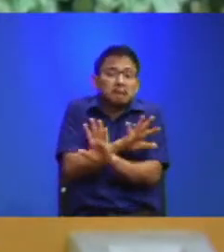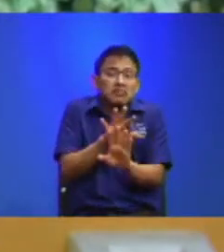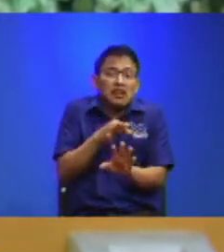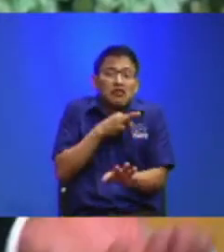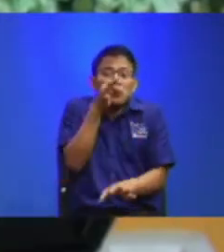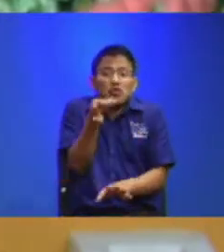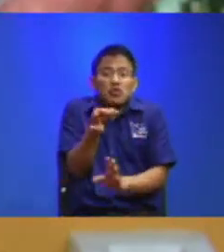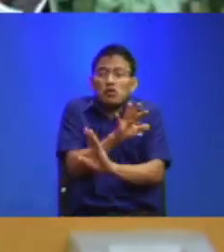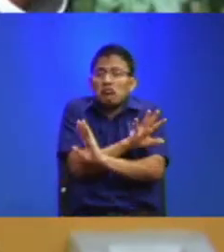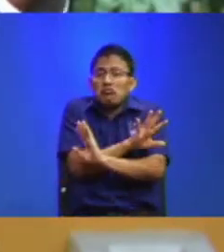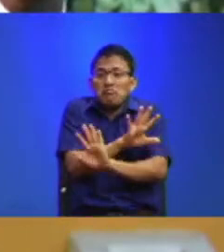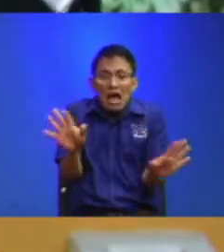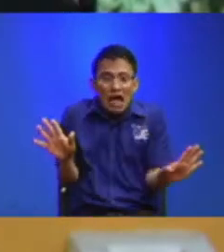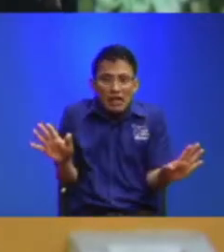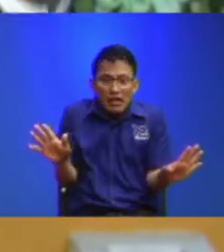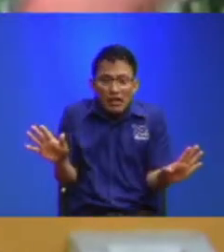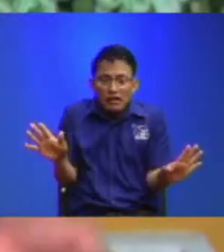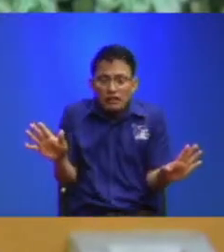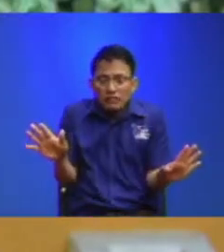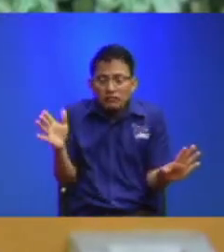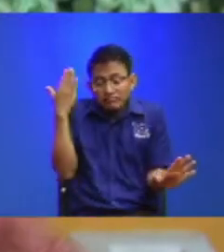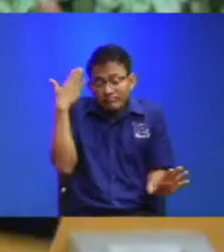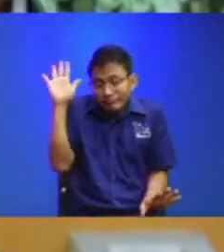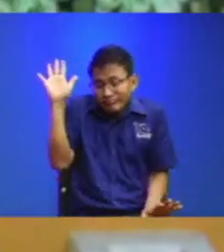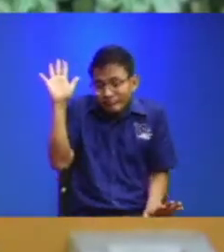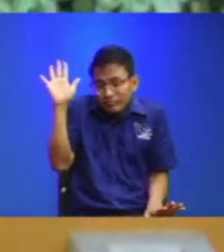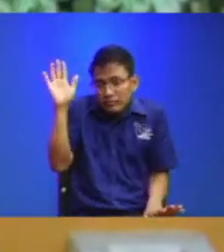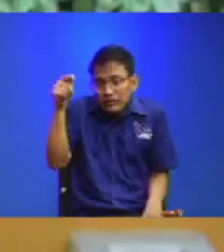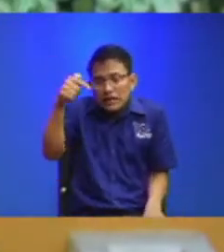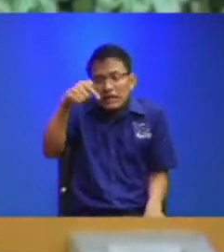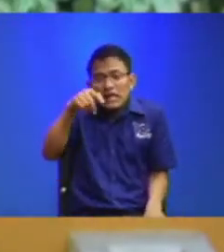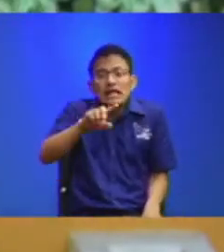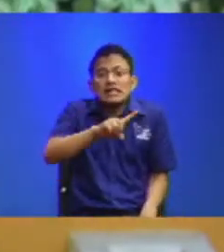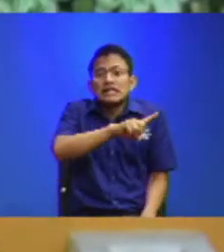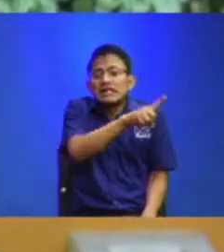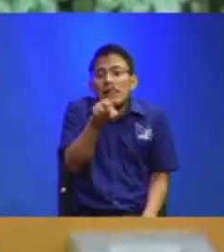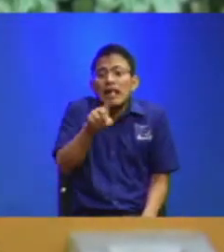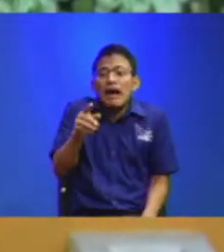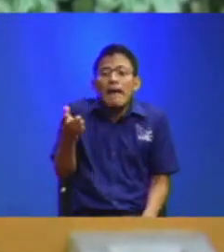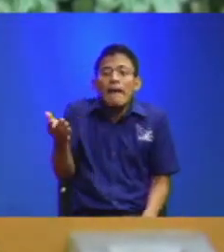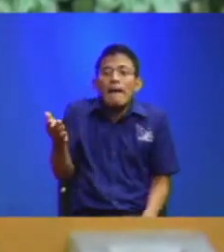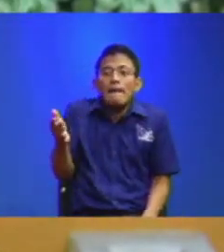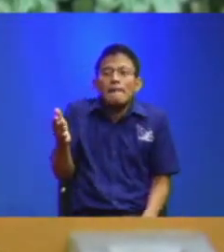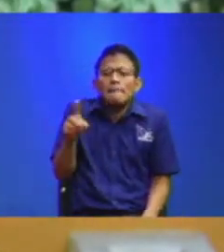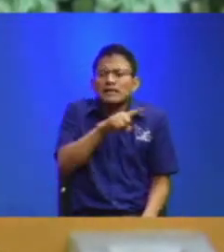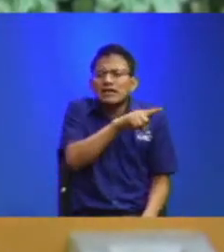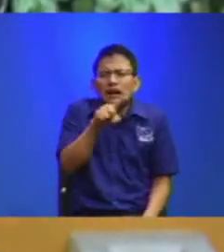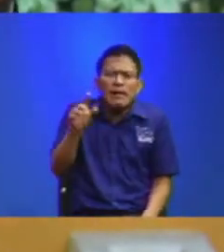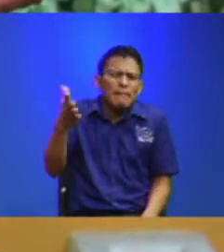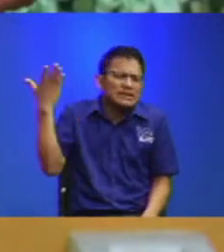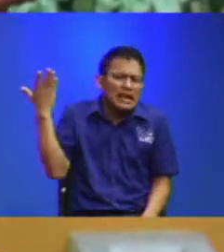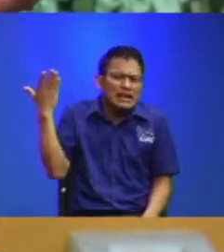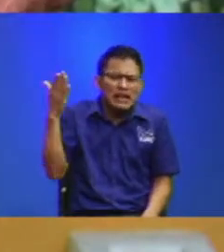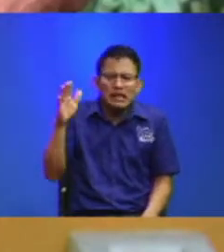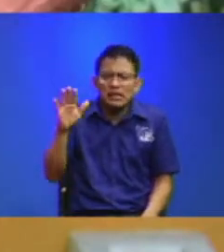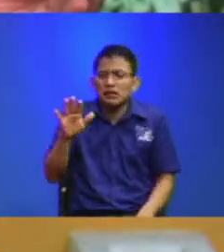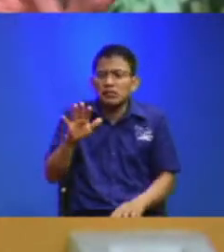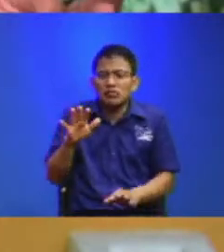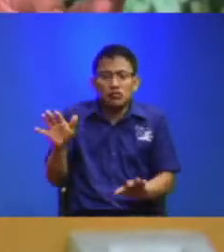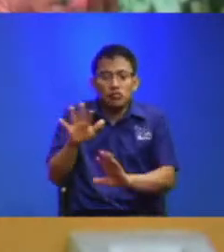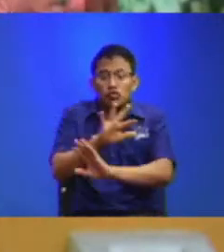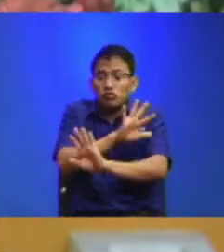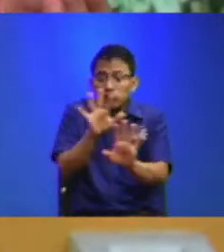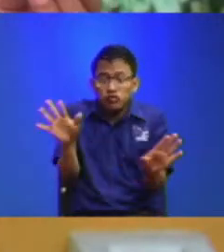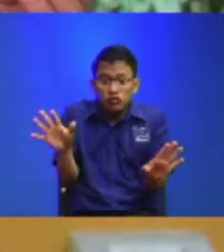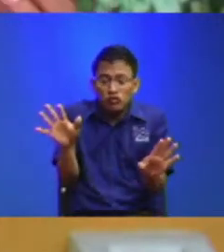estas cosas que nuestros abuelos ni las conocieron. Bueno, y nosotros mismos no las conocíamos. Yo me acuerdo que yo di un mensaje que se llamaba